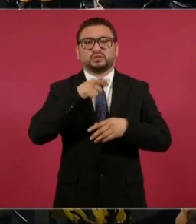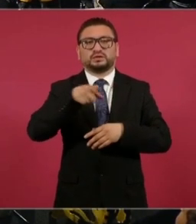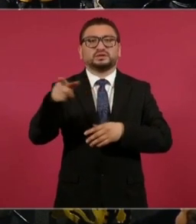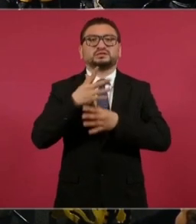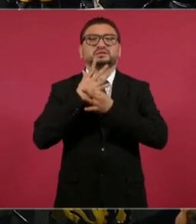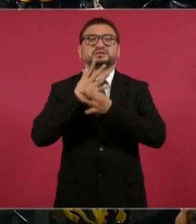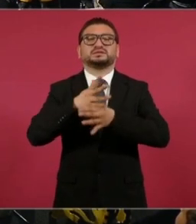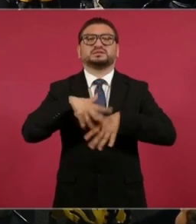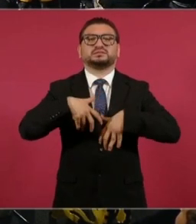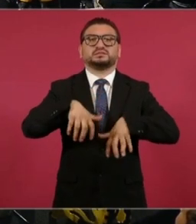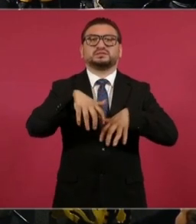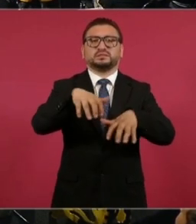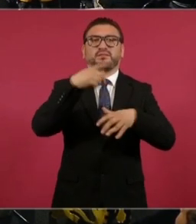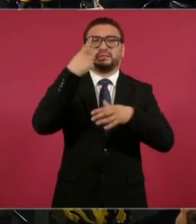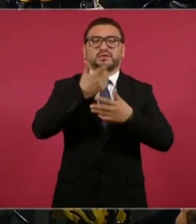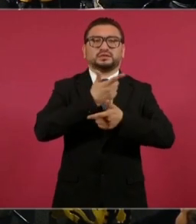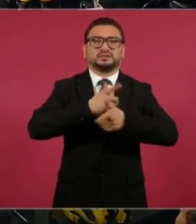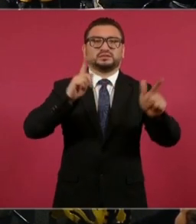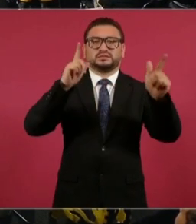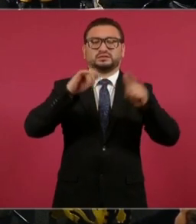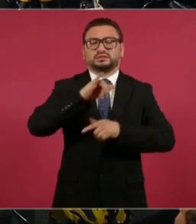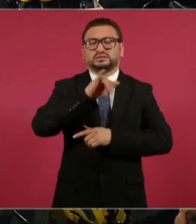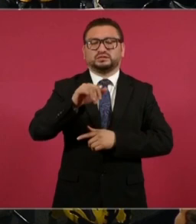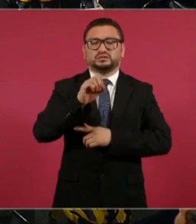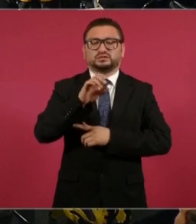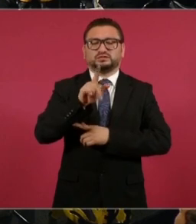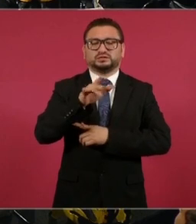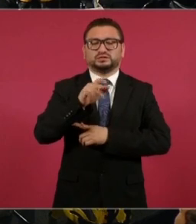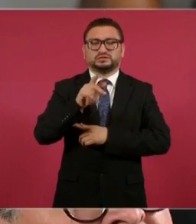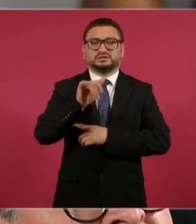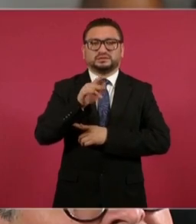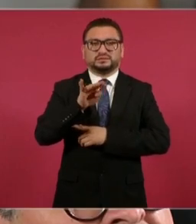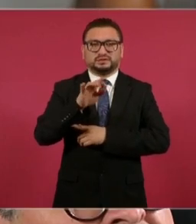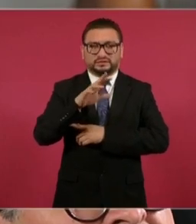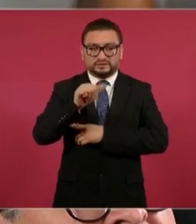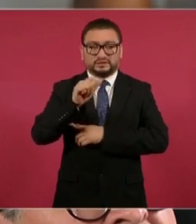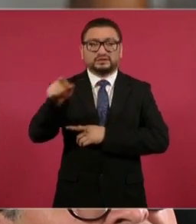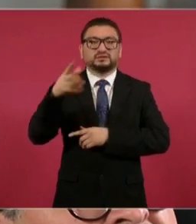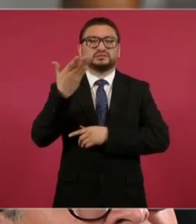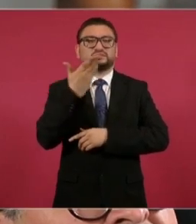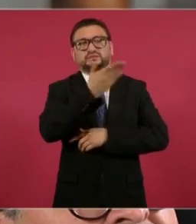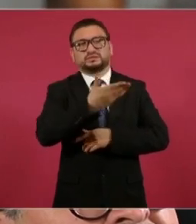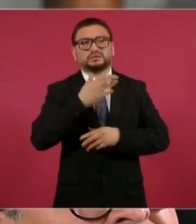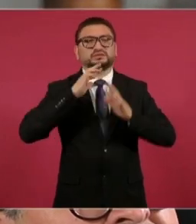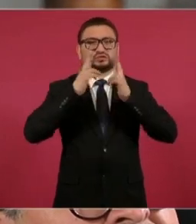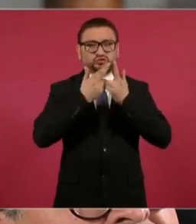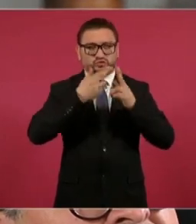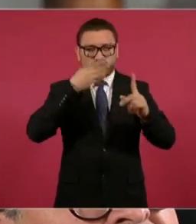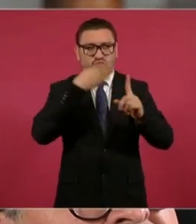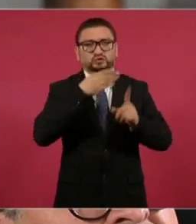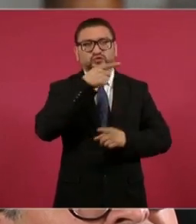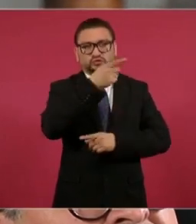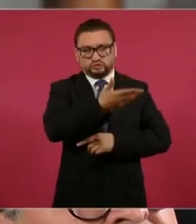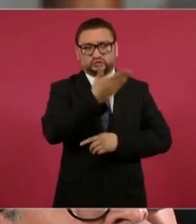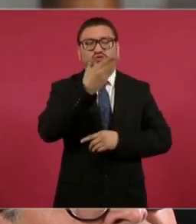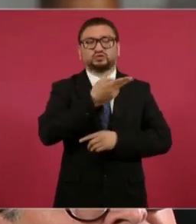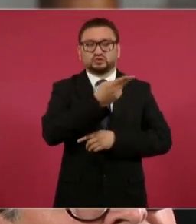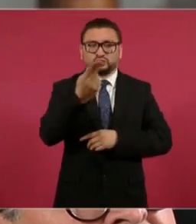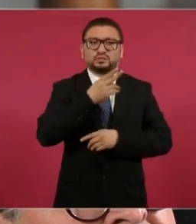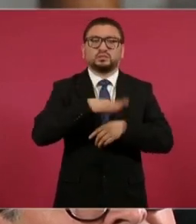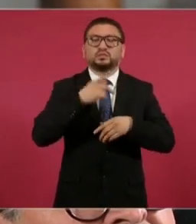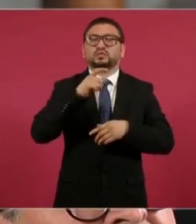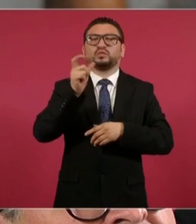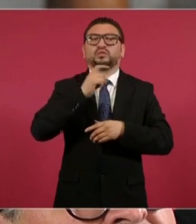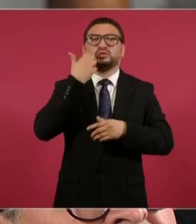quienes marcharon a favor de la liberación de José Luis Abarca ellos piden una reunión directa con usted si la Cuándo la van a tener porque Bueno